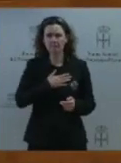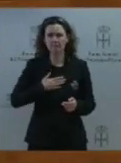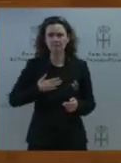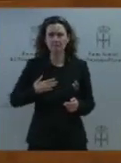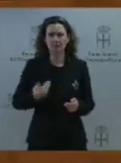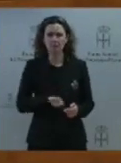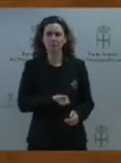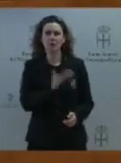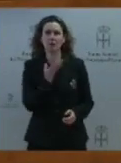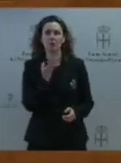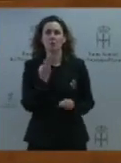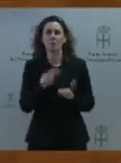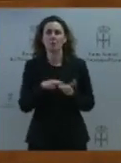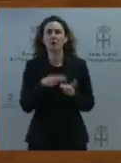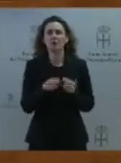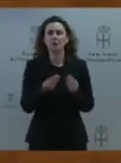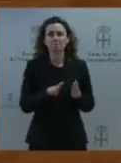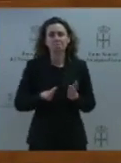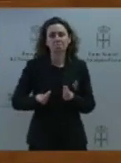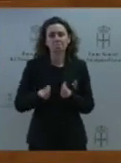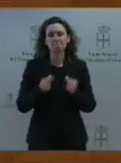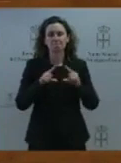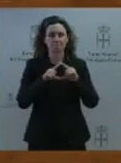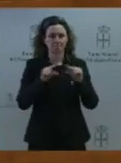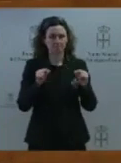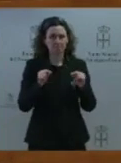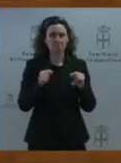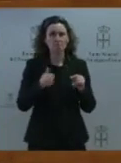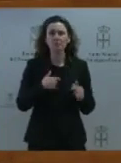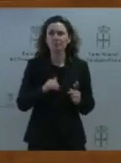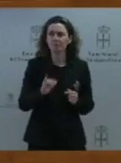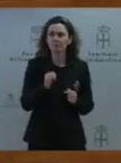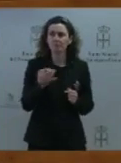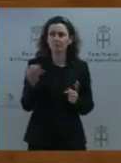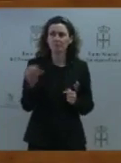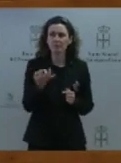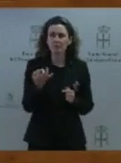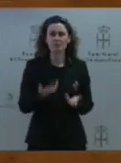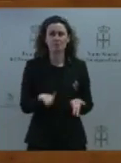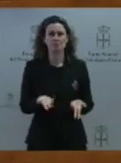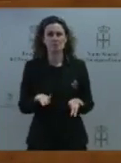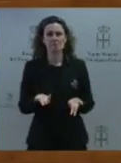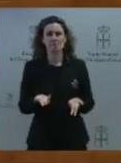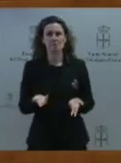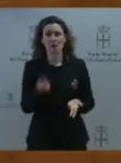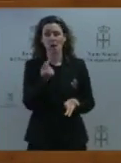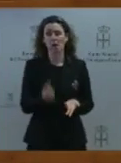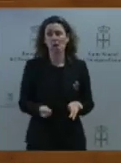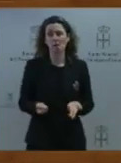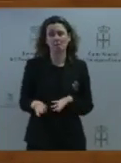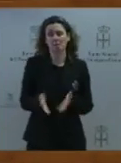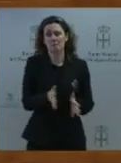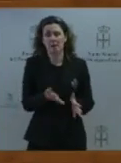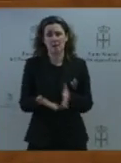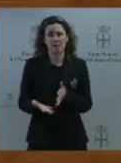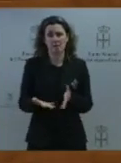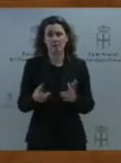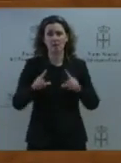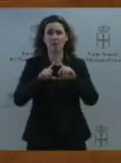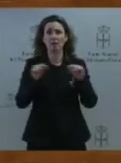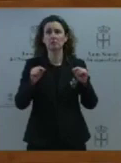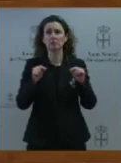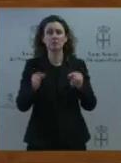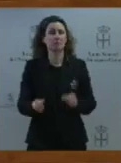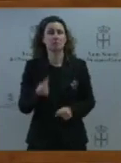teníamos en Asturias y que tengo prácticamente hoy en día la misma sensación esa sensación de que asturies siempre perdía Asturias tuvo